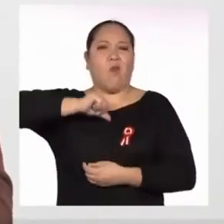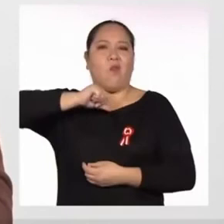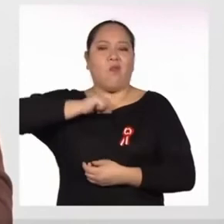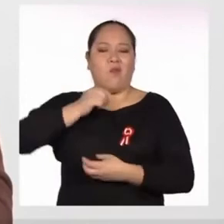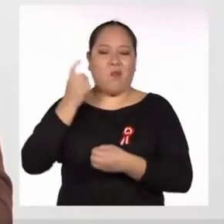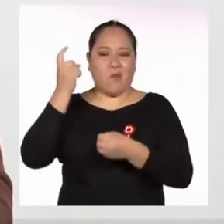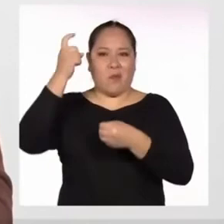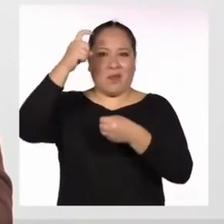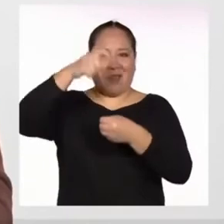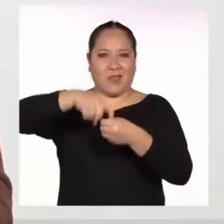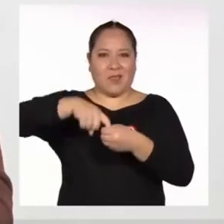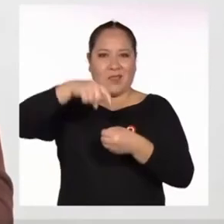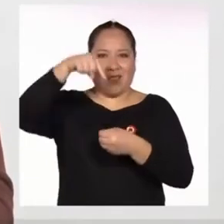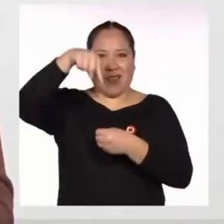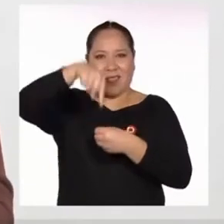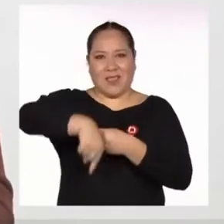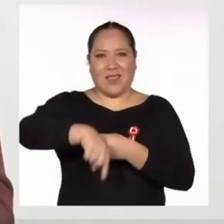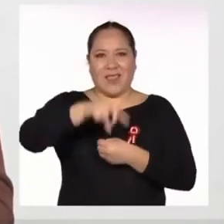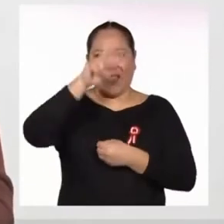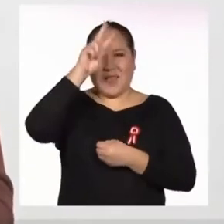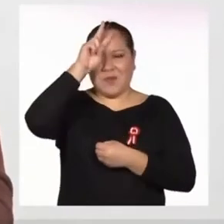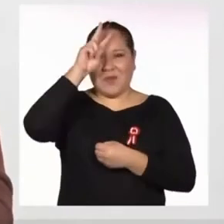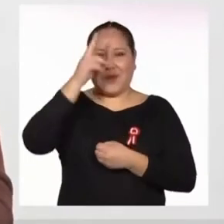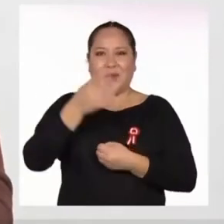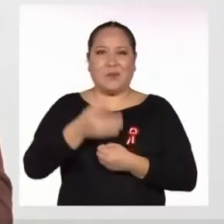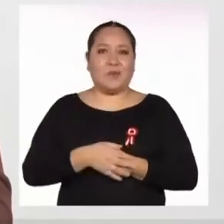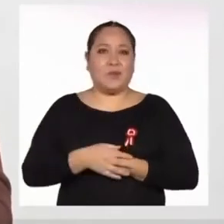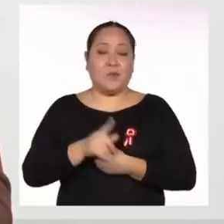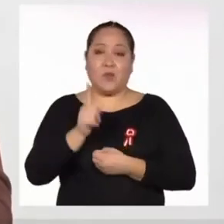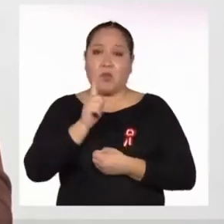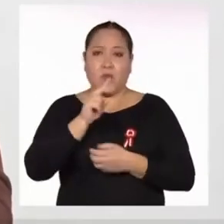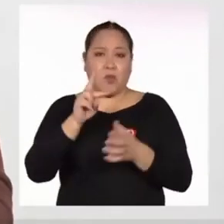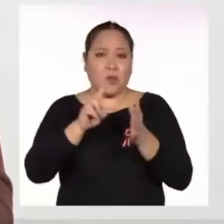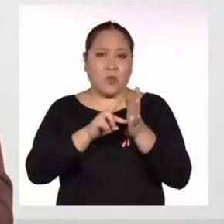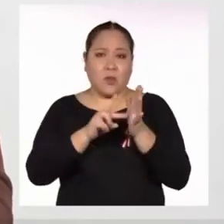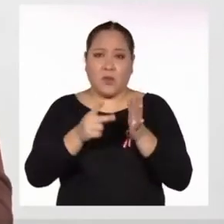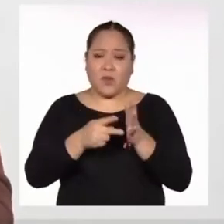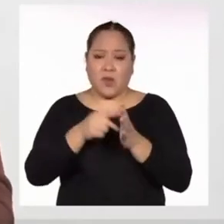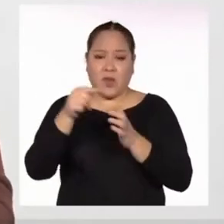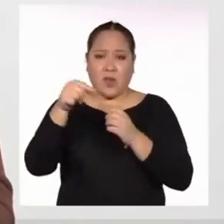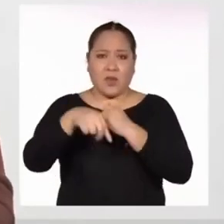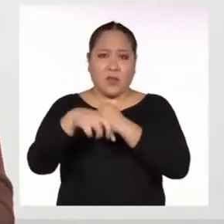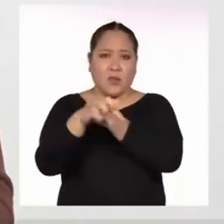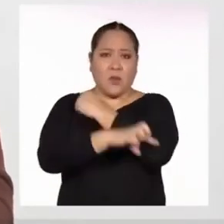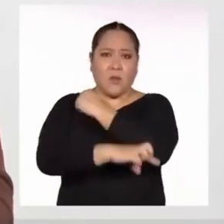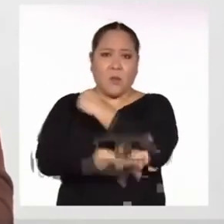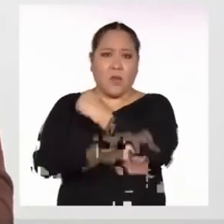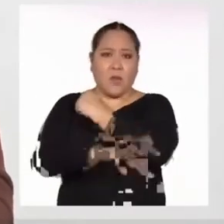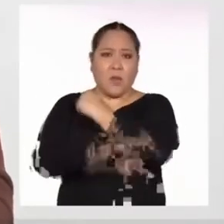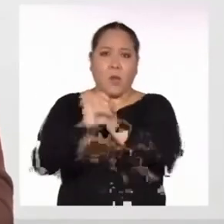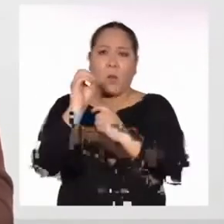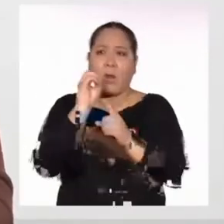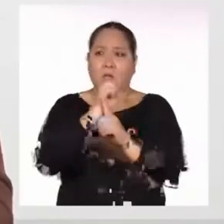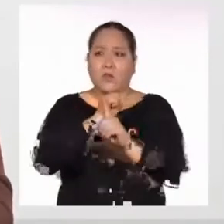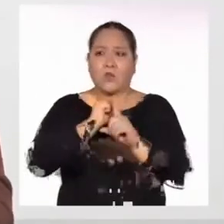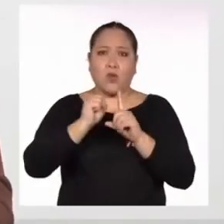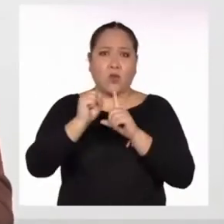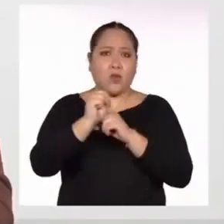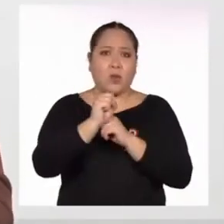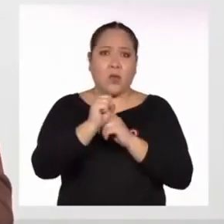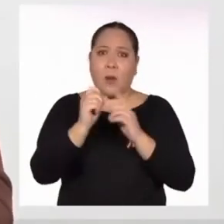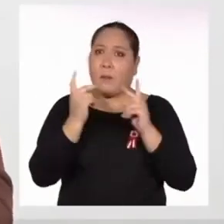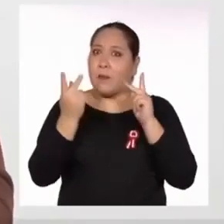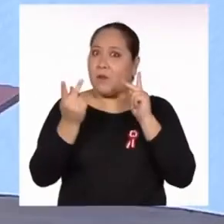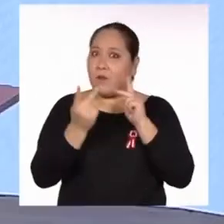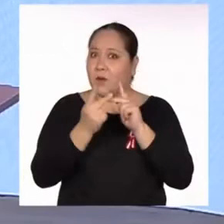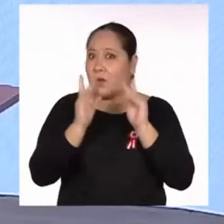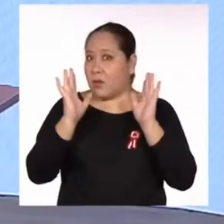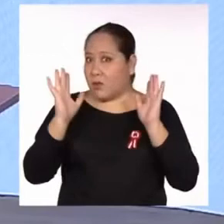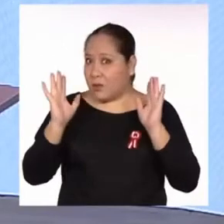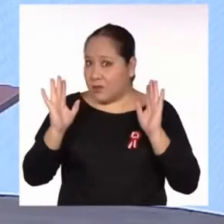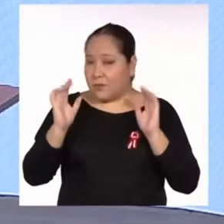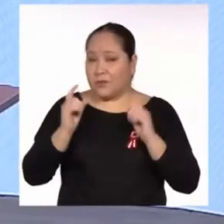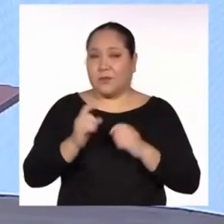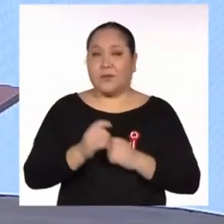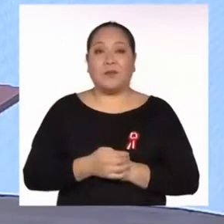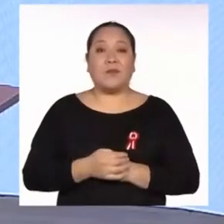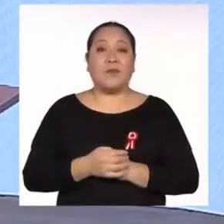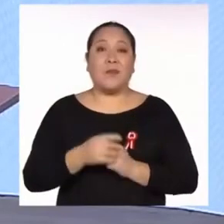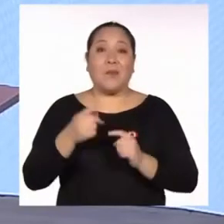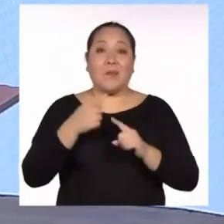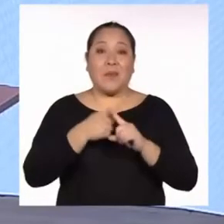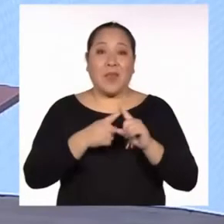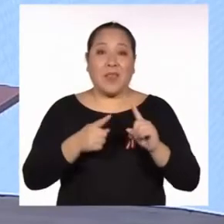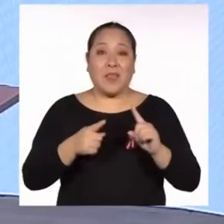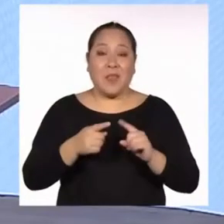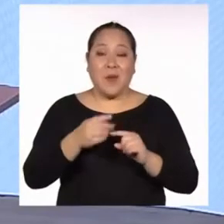peruanos eso no quiere decir que seamos un país o una sociedad perfecta por si acaso pero es